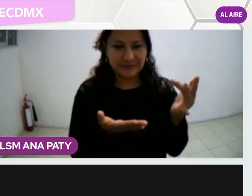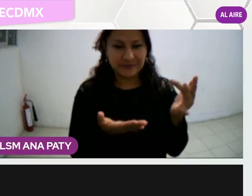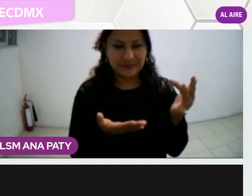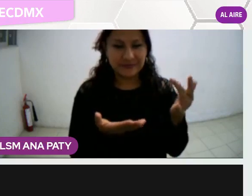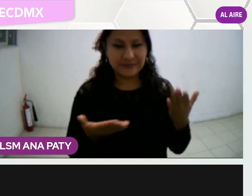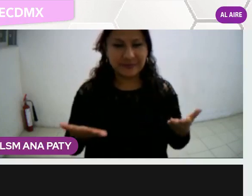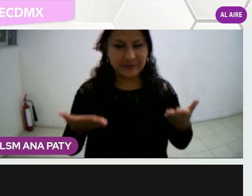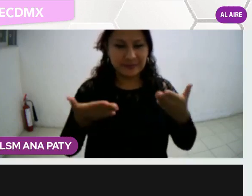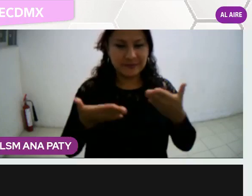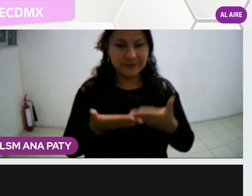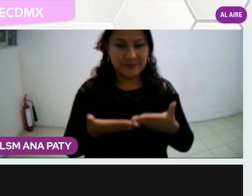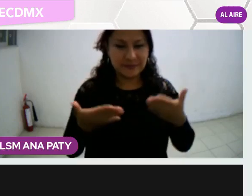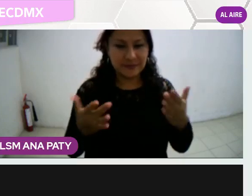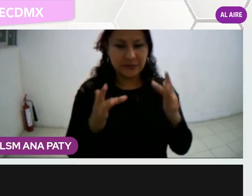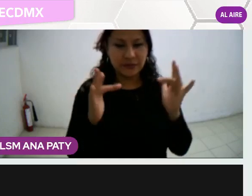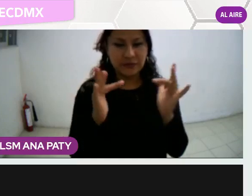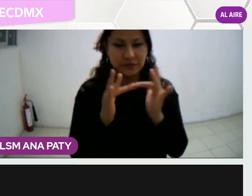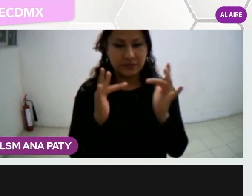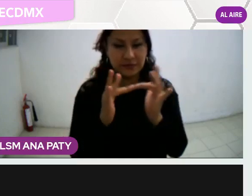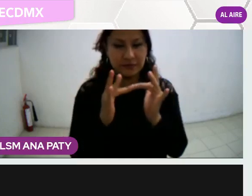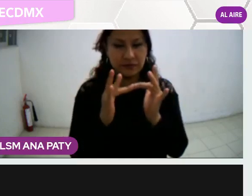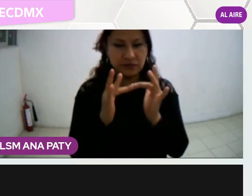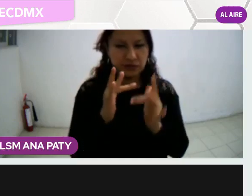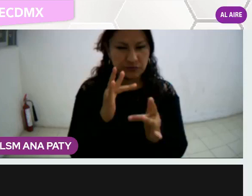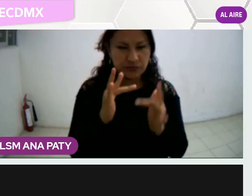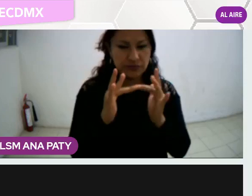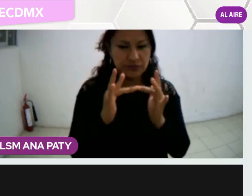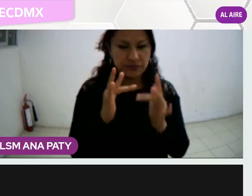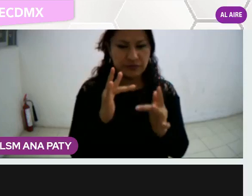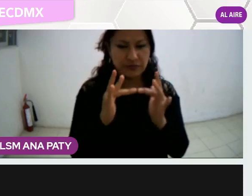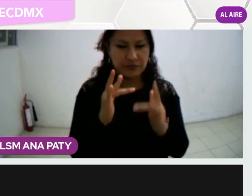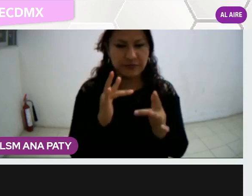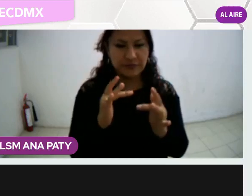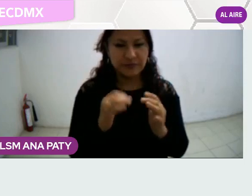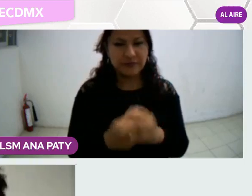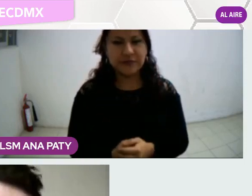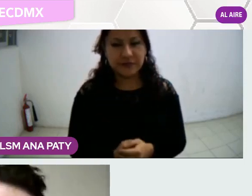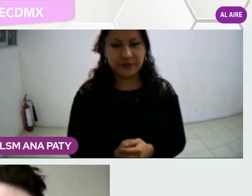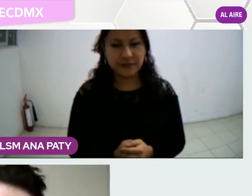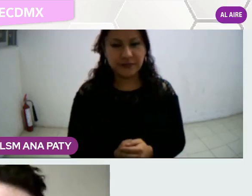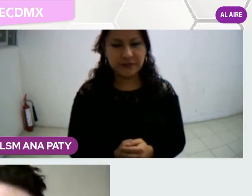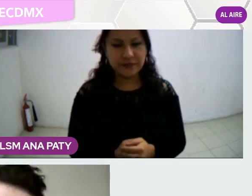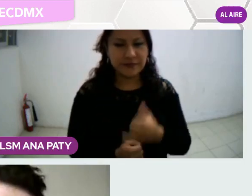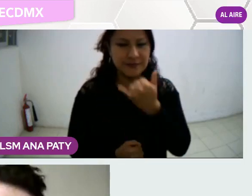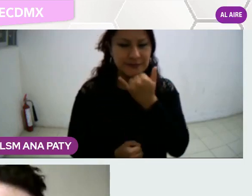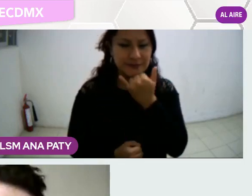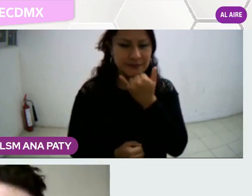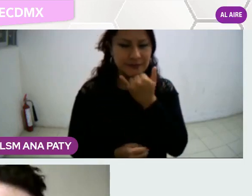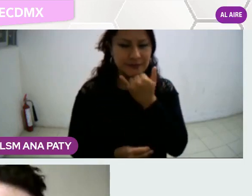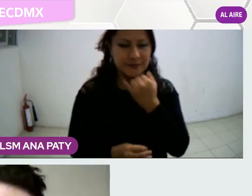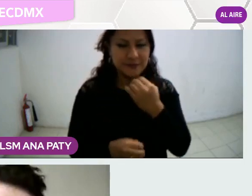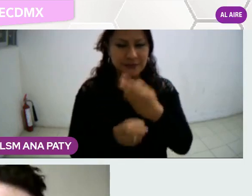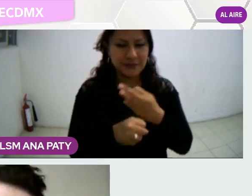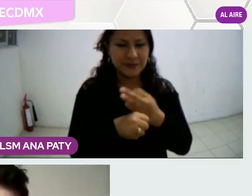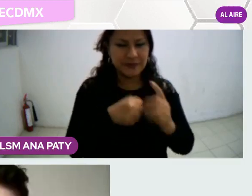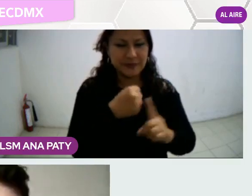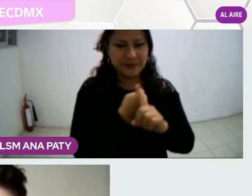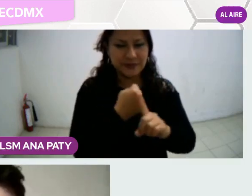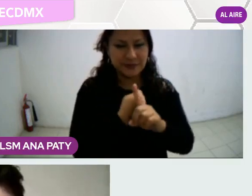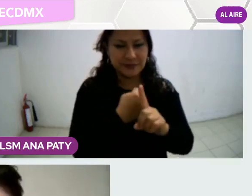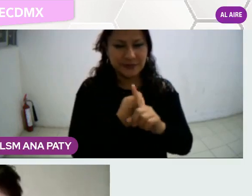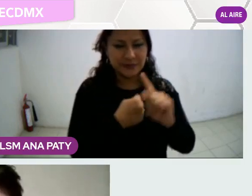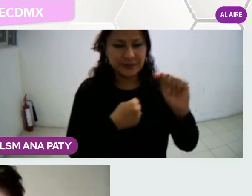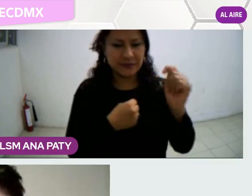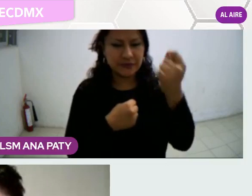presentación. Una disculpa por los problemas medio técnicos entre la lluvia y nos pueden